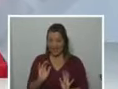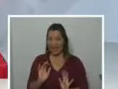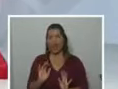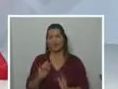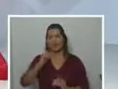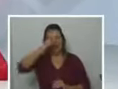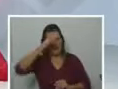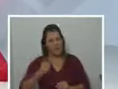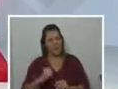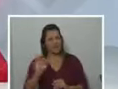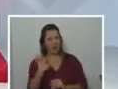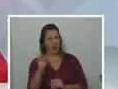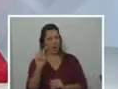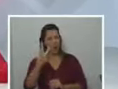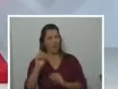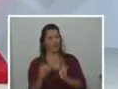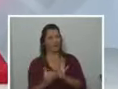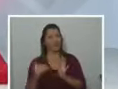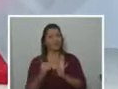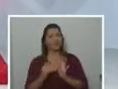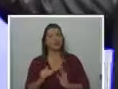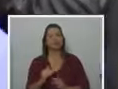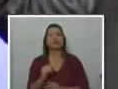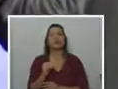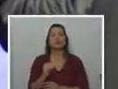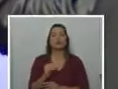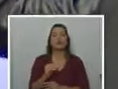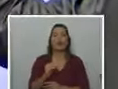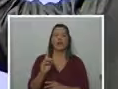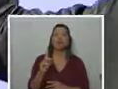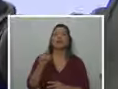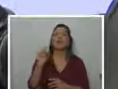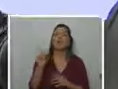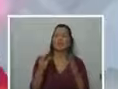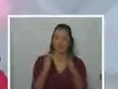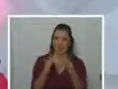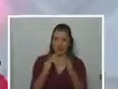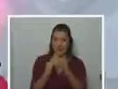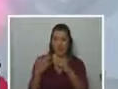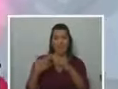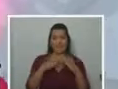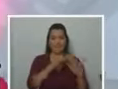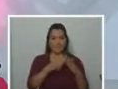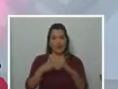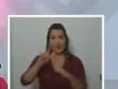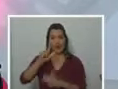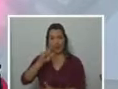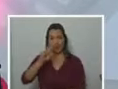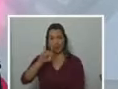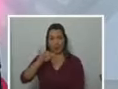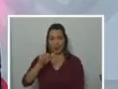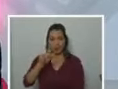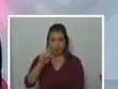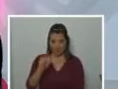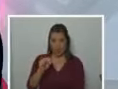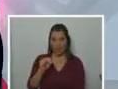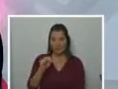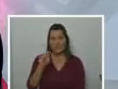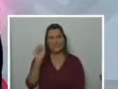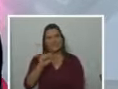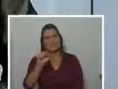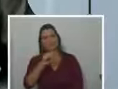fuerza de 20 millones. De 20 millones. ¿A dónde la estamos, a dónde la estamos llamando? Barrio Luján. Barrio Luján. Sí, ya usted